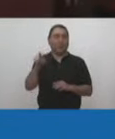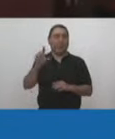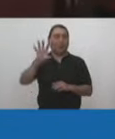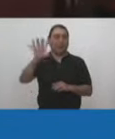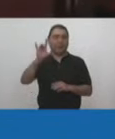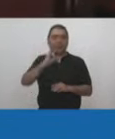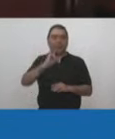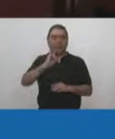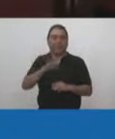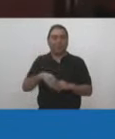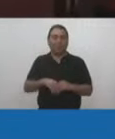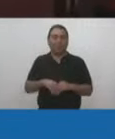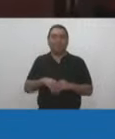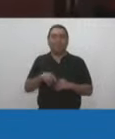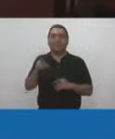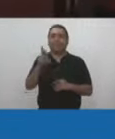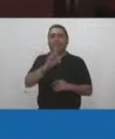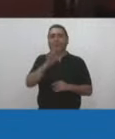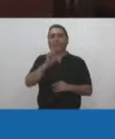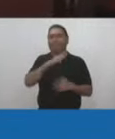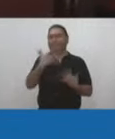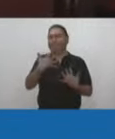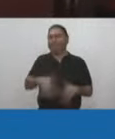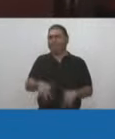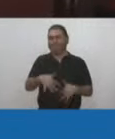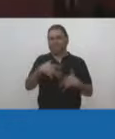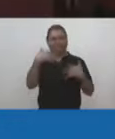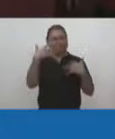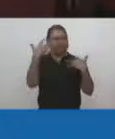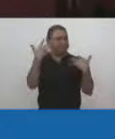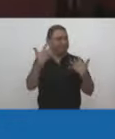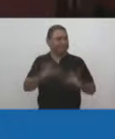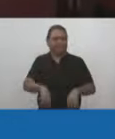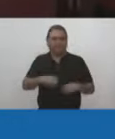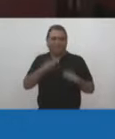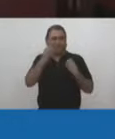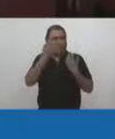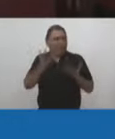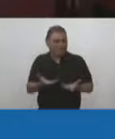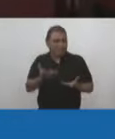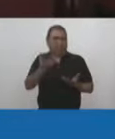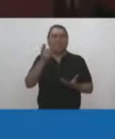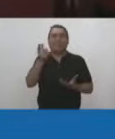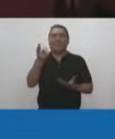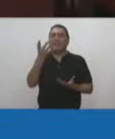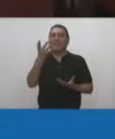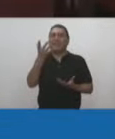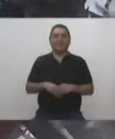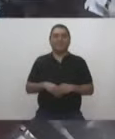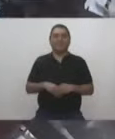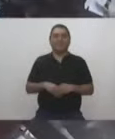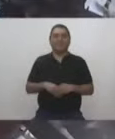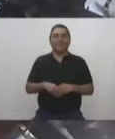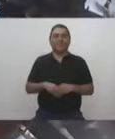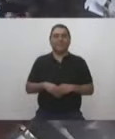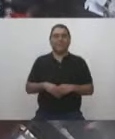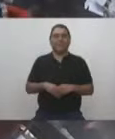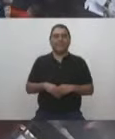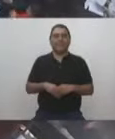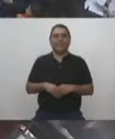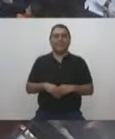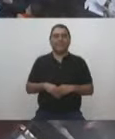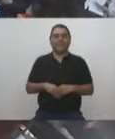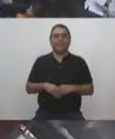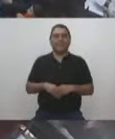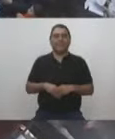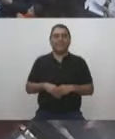Lo hacemos orgullosamente, pero obviamente también eso tiene un costo que creo que tiene que ser apropiado para que todos podamos